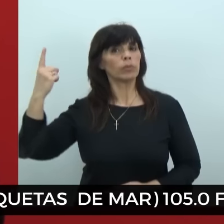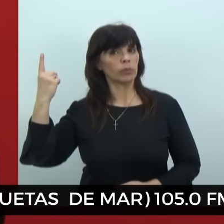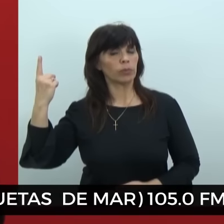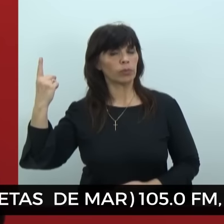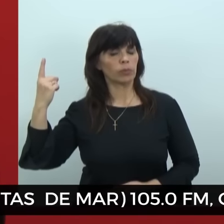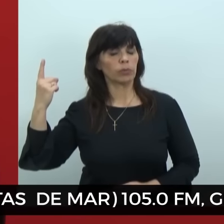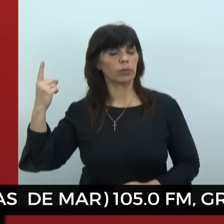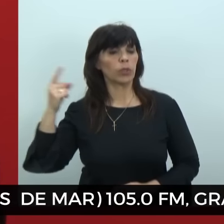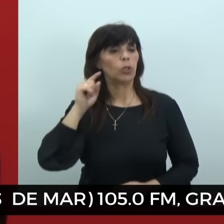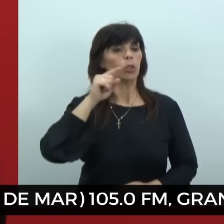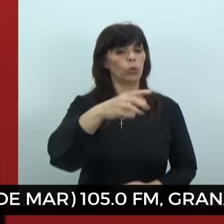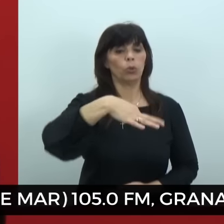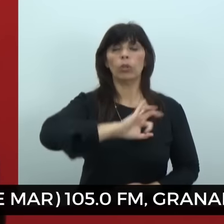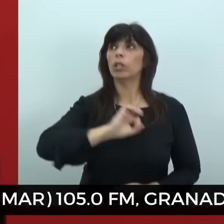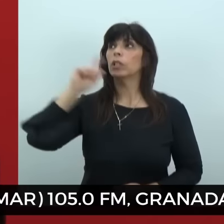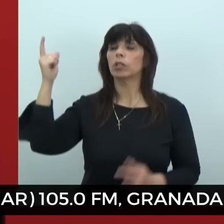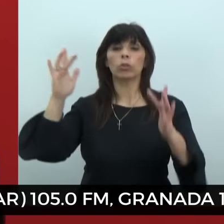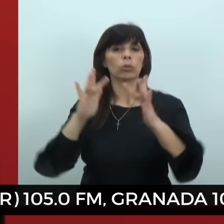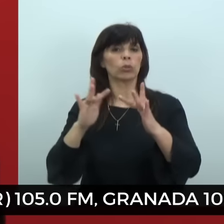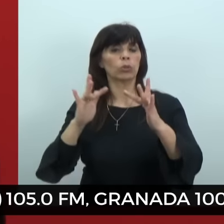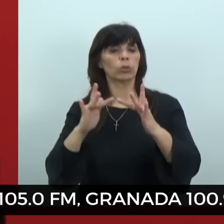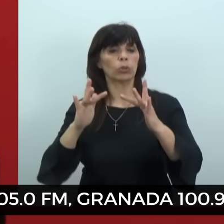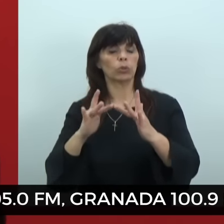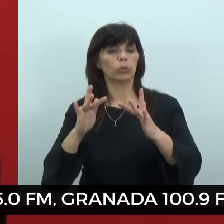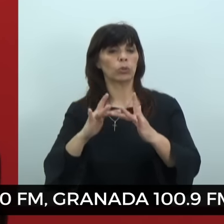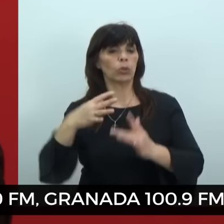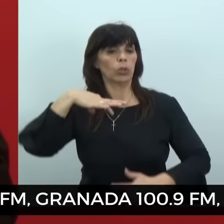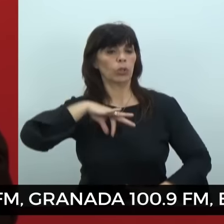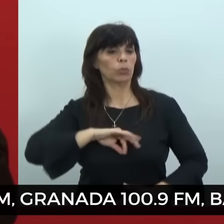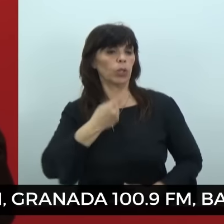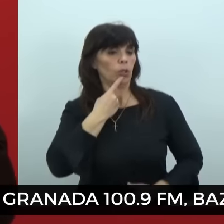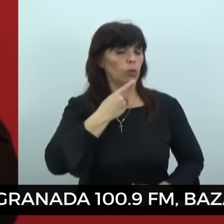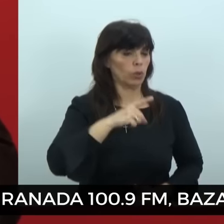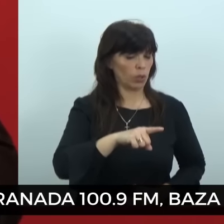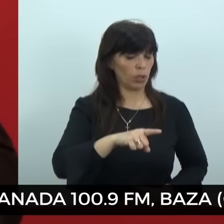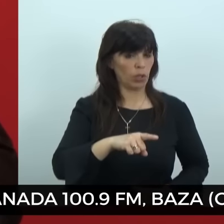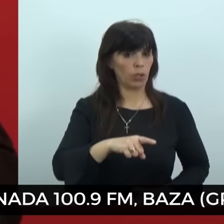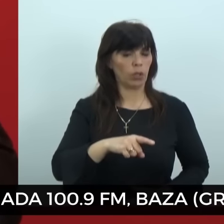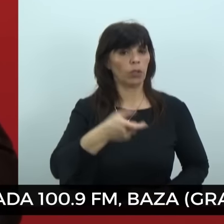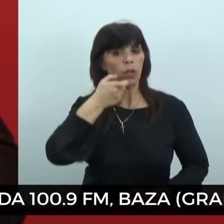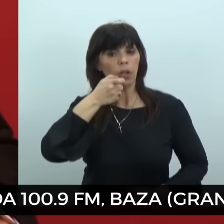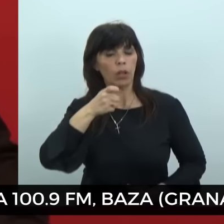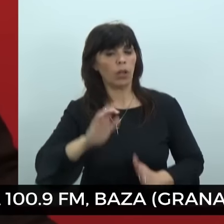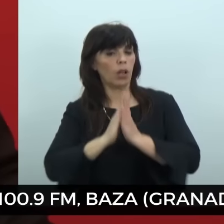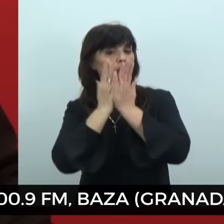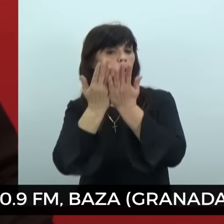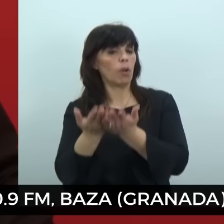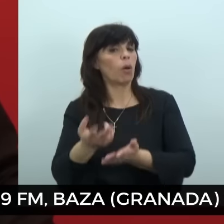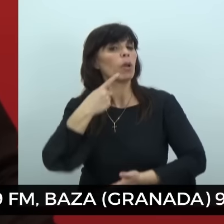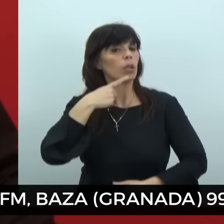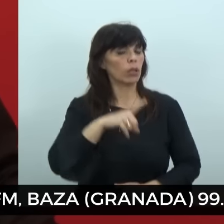espíritu, en su presencia, en su palabra, que luego a lo mejor puede ser que